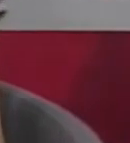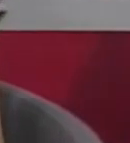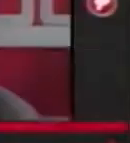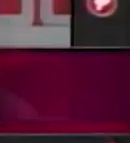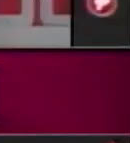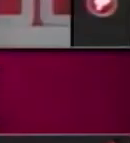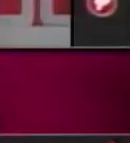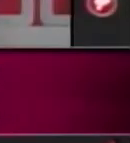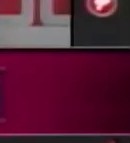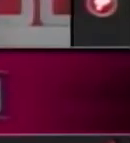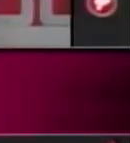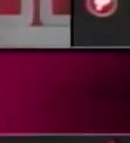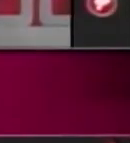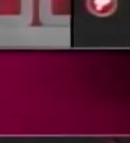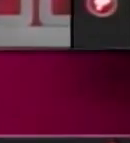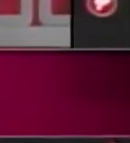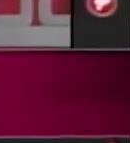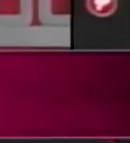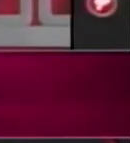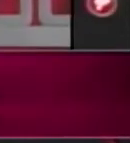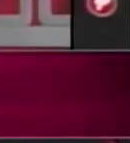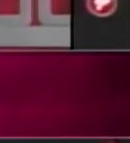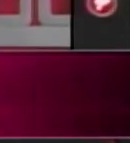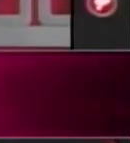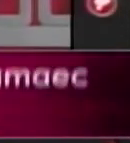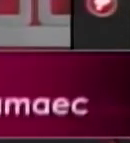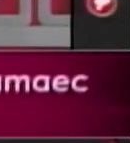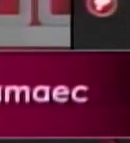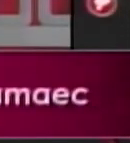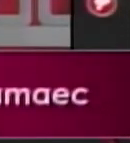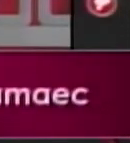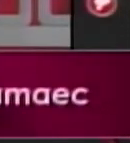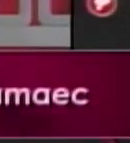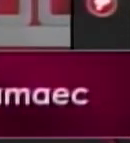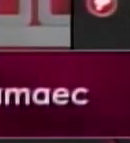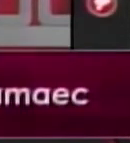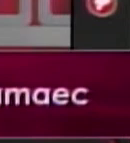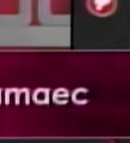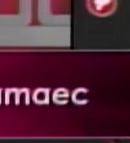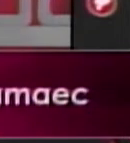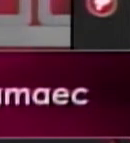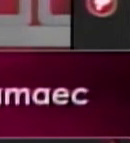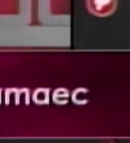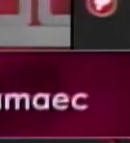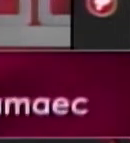aquí en el programa. Ustedes ya lo saben, ahí la tenemos, es www.telerama.es. Está